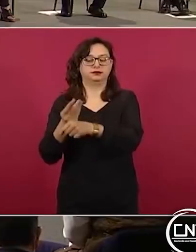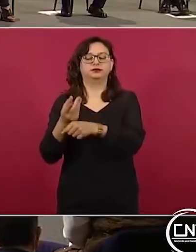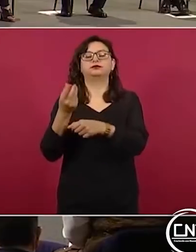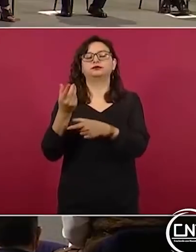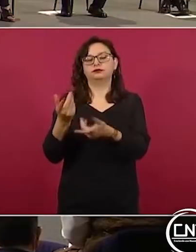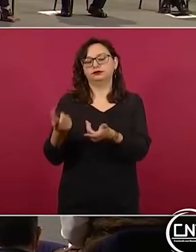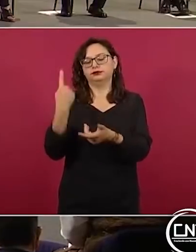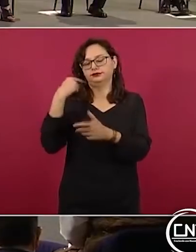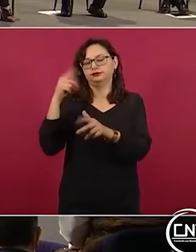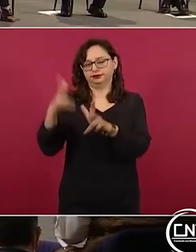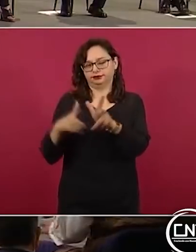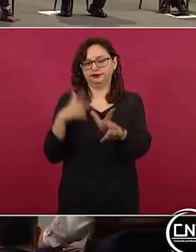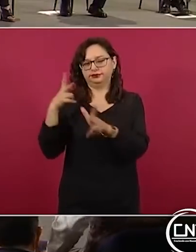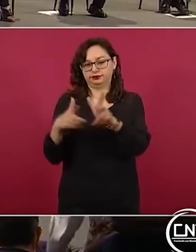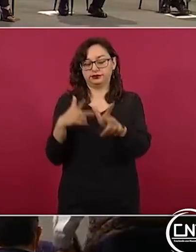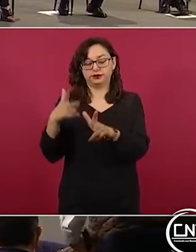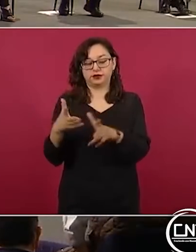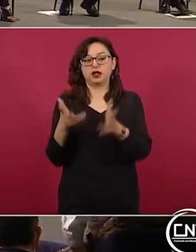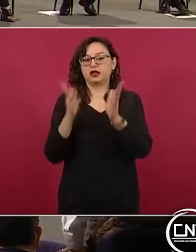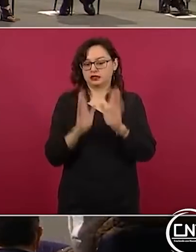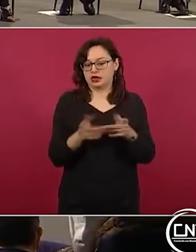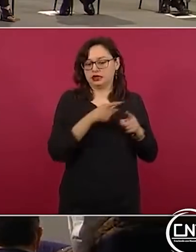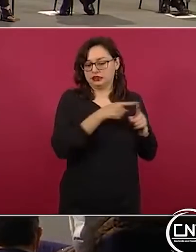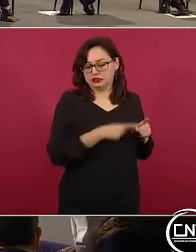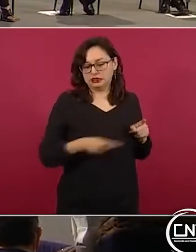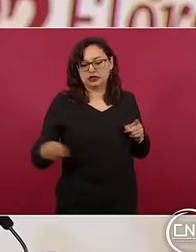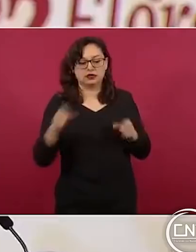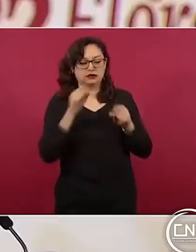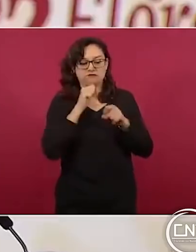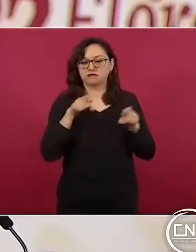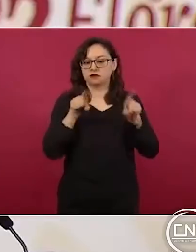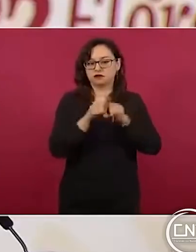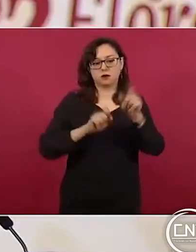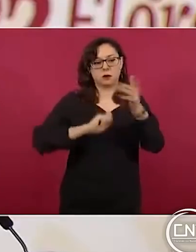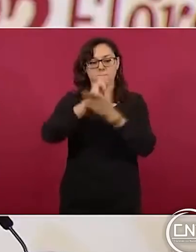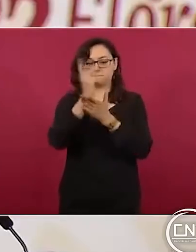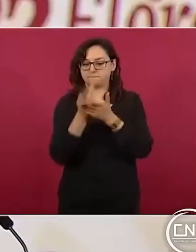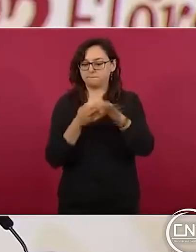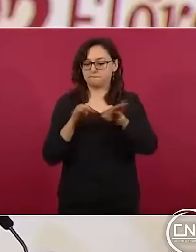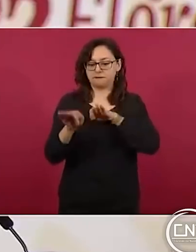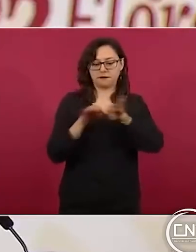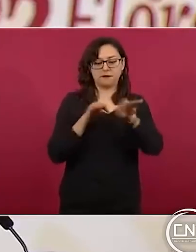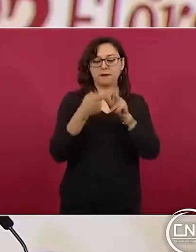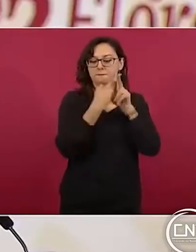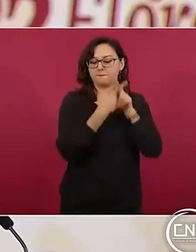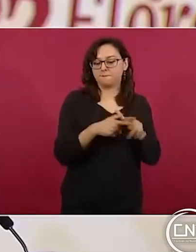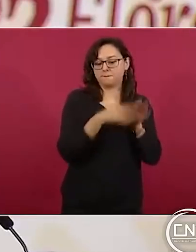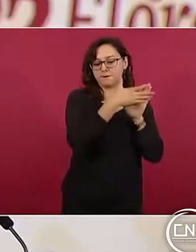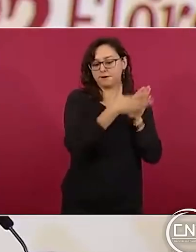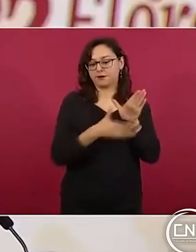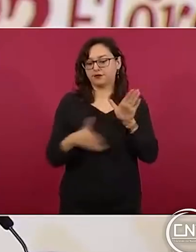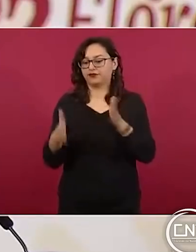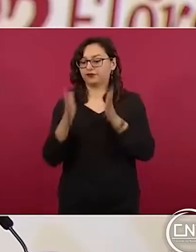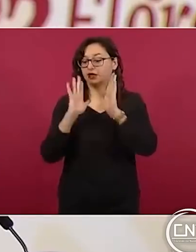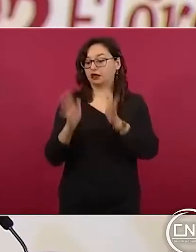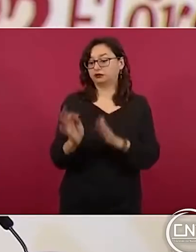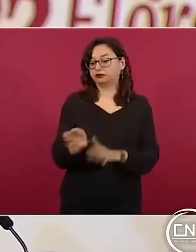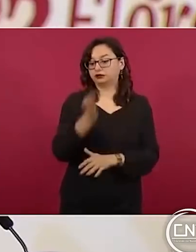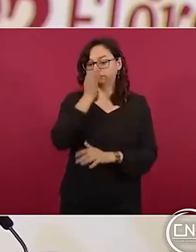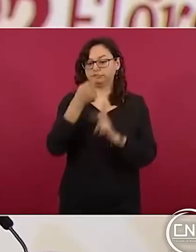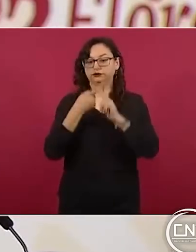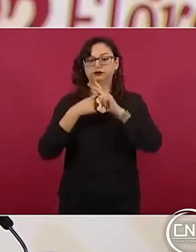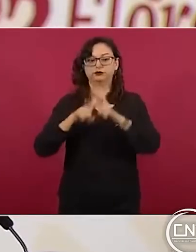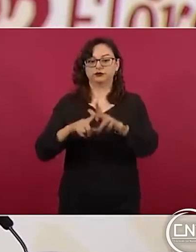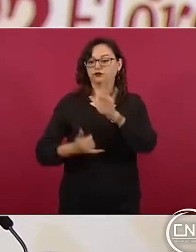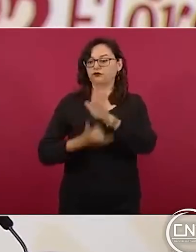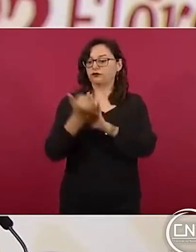Igual el programa de trabajo, ya iniciamos con los estudios de ingeniería y el proyecto ejecutivo, próximos a iniciar los trabajos de construcción, que también